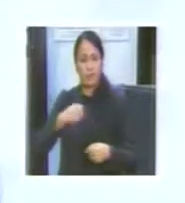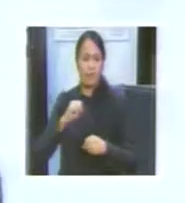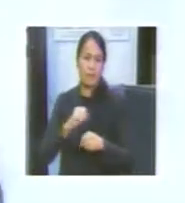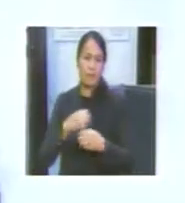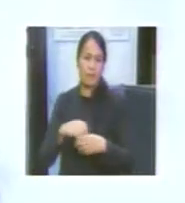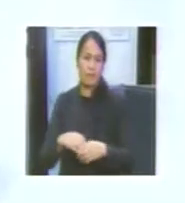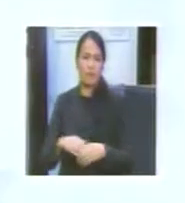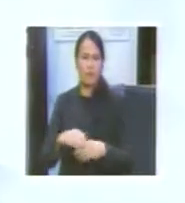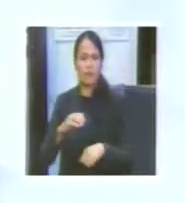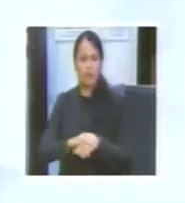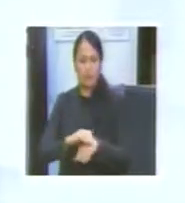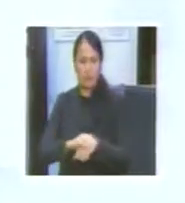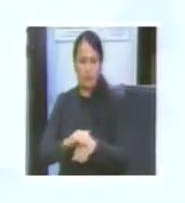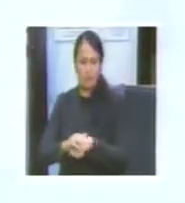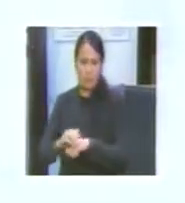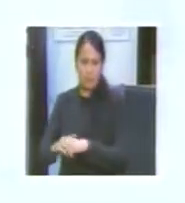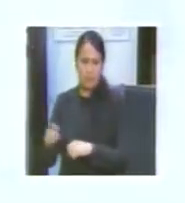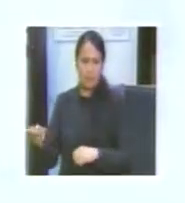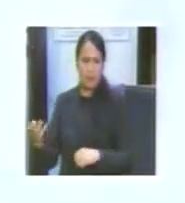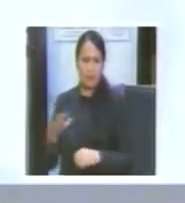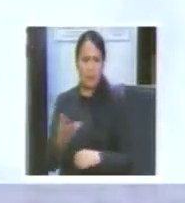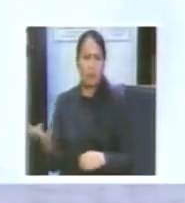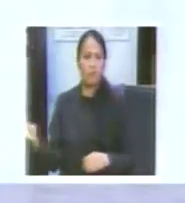que están en la audiencia. Y